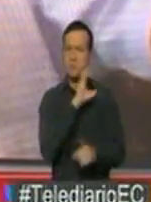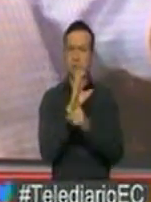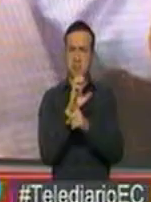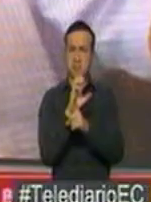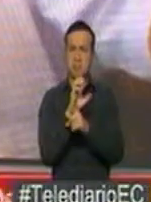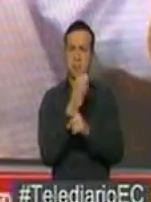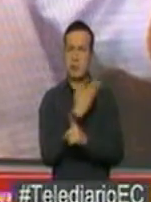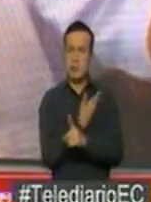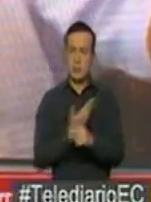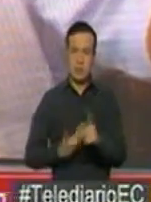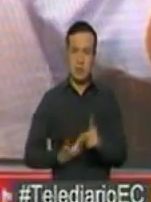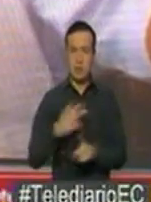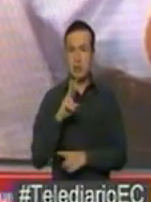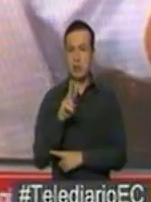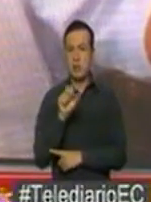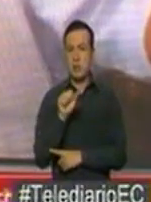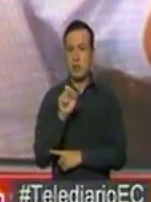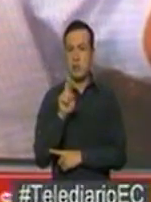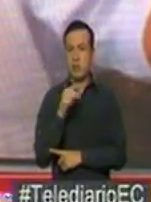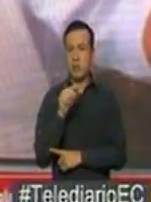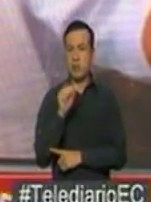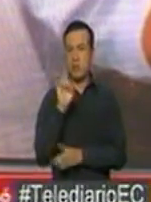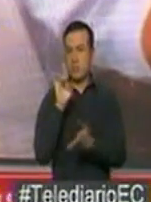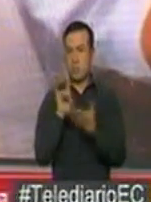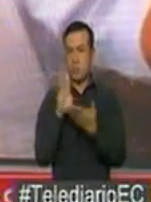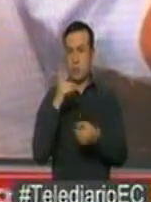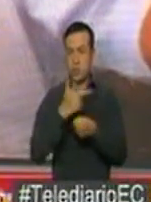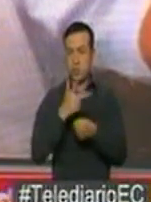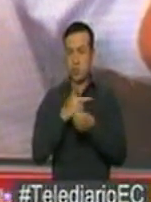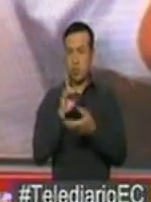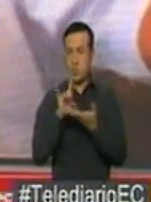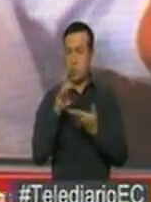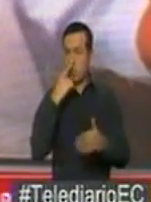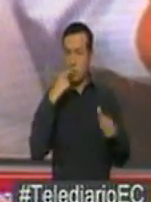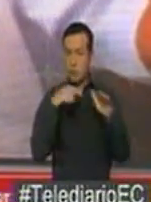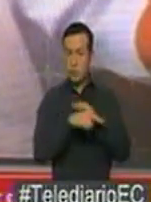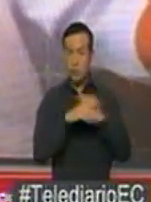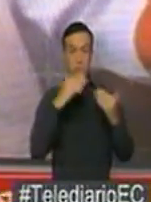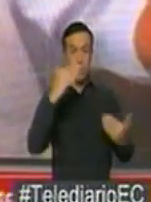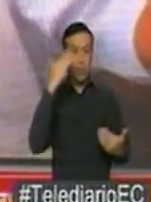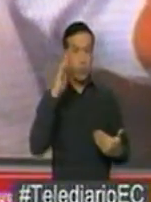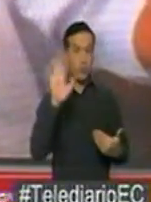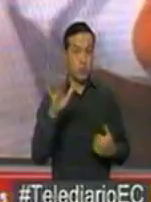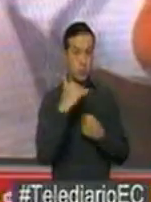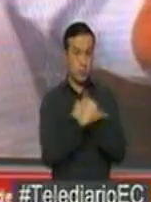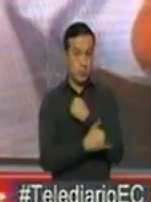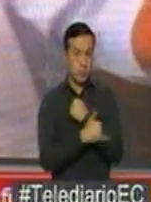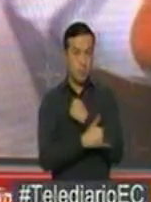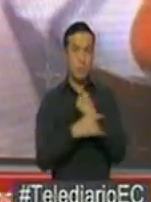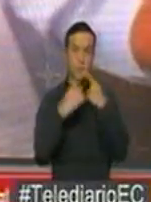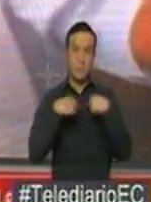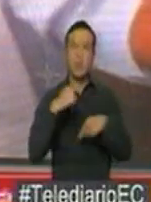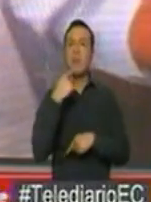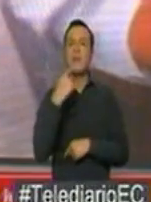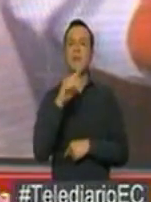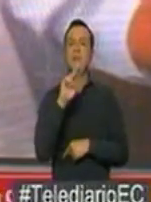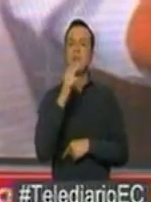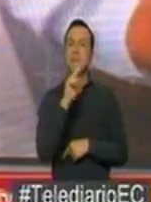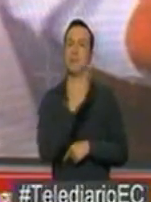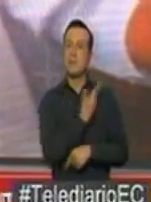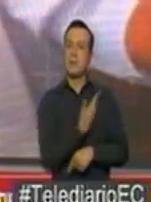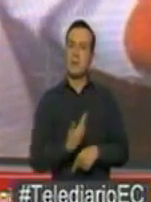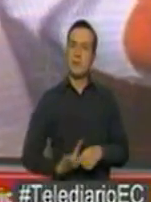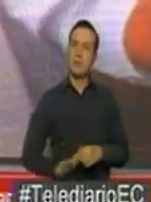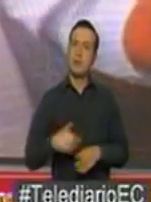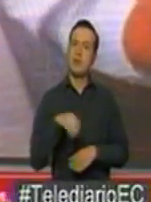de su presidente Jaime Vargas, quien tras ser expulsado de Guatemala por intromisión en las políticas de ese país, afirmó ser el segundo presidente del